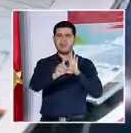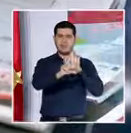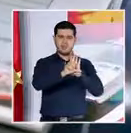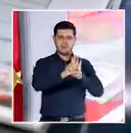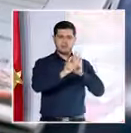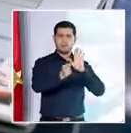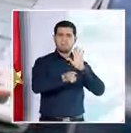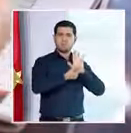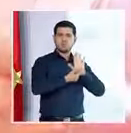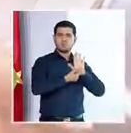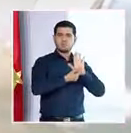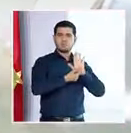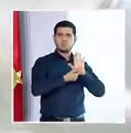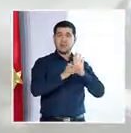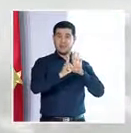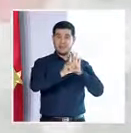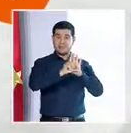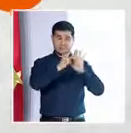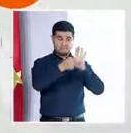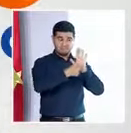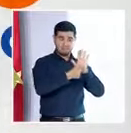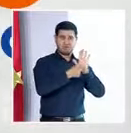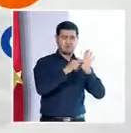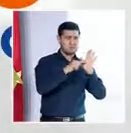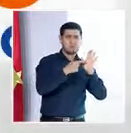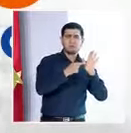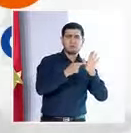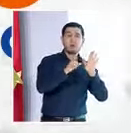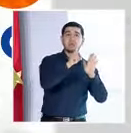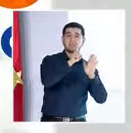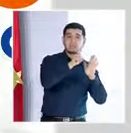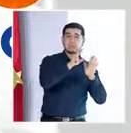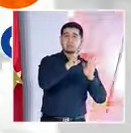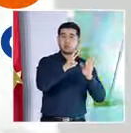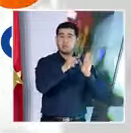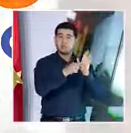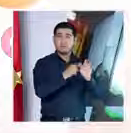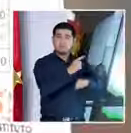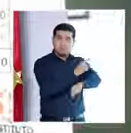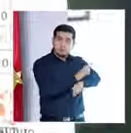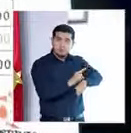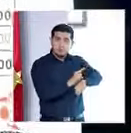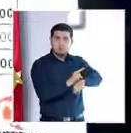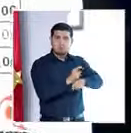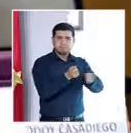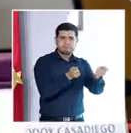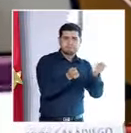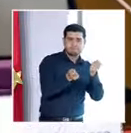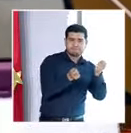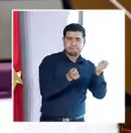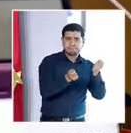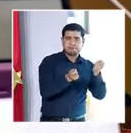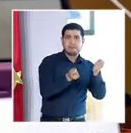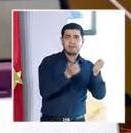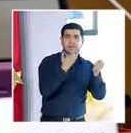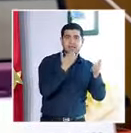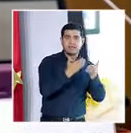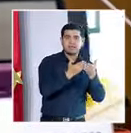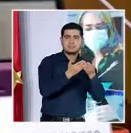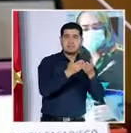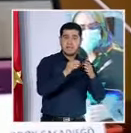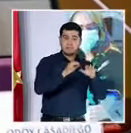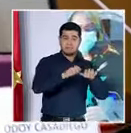Punto Final, en donde más de 62 mil millones de pesos fueron gestionados por el departamento ante el Ministerio de Salud y el Ministerio